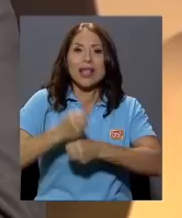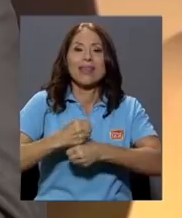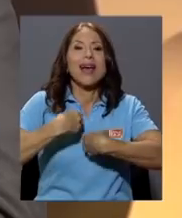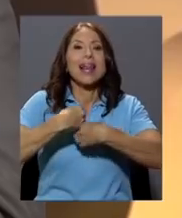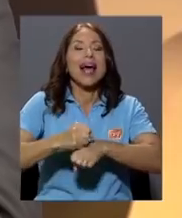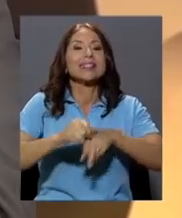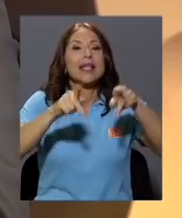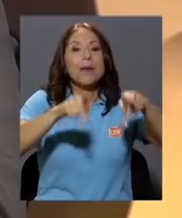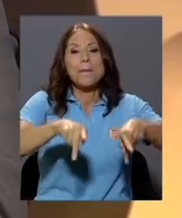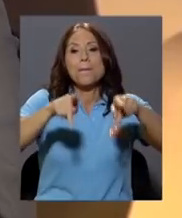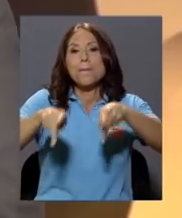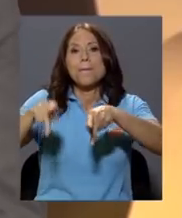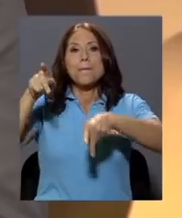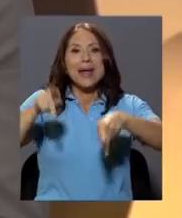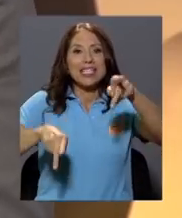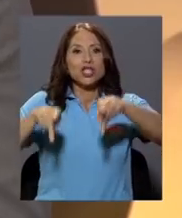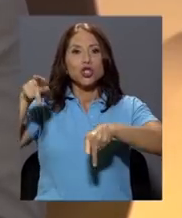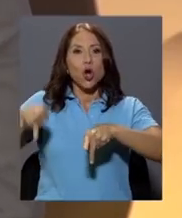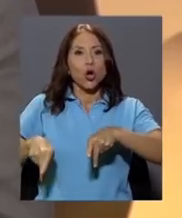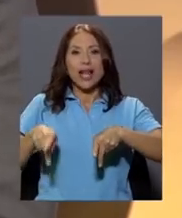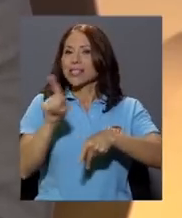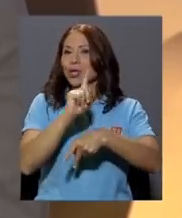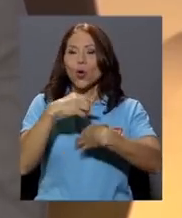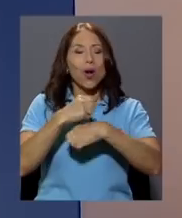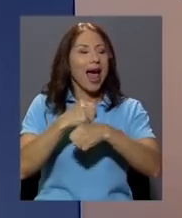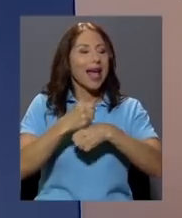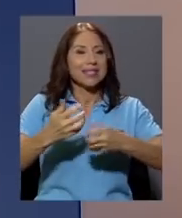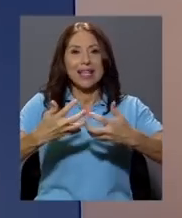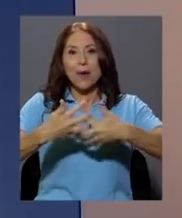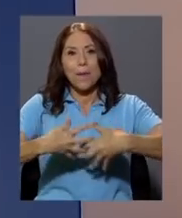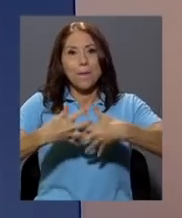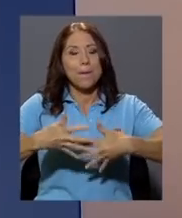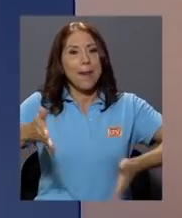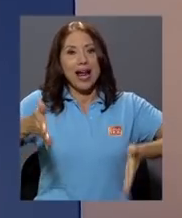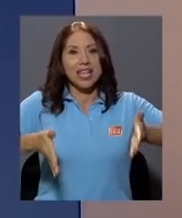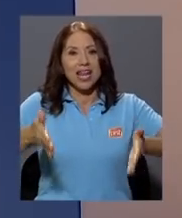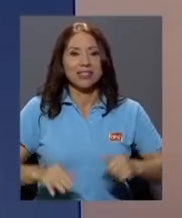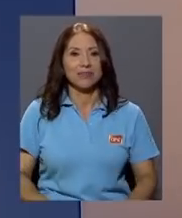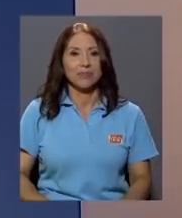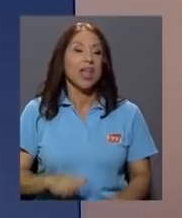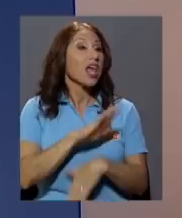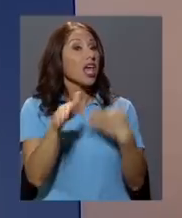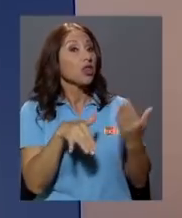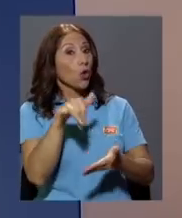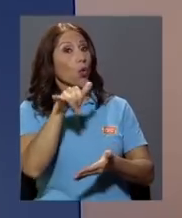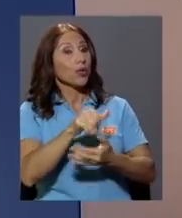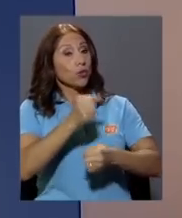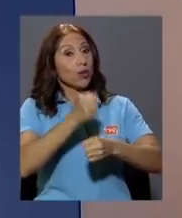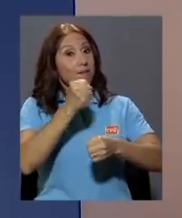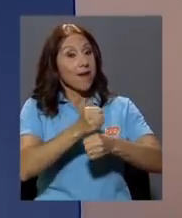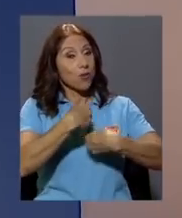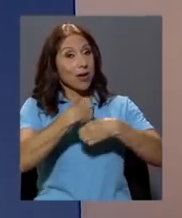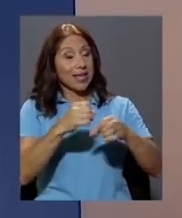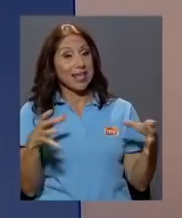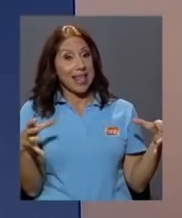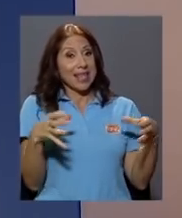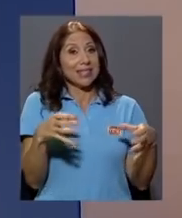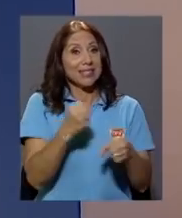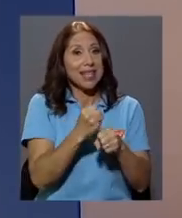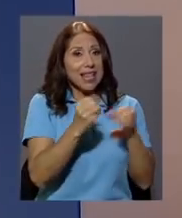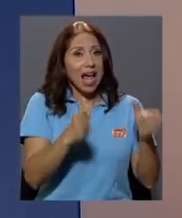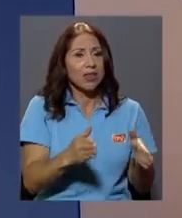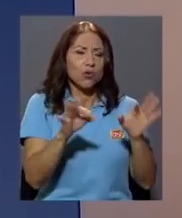hacen personas, no la hacen máquinas. Ahora, en todo este esquema, la participación del sindicato ha sido muy importante en